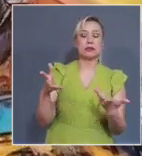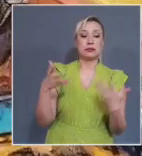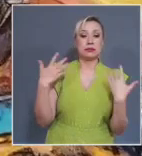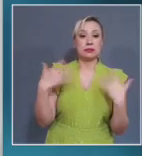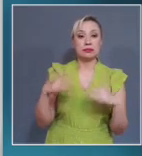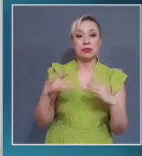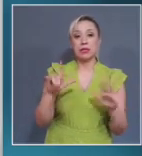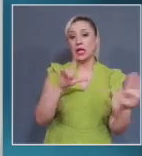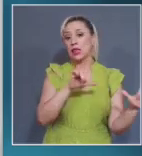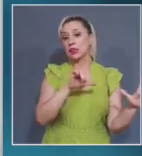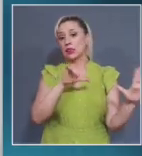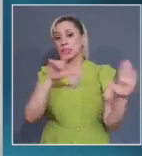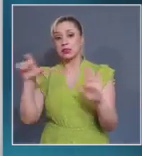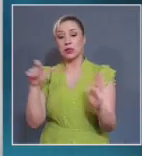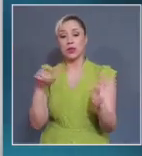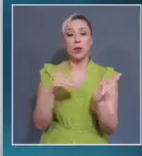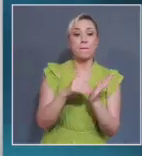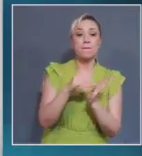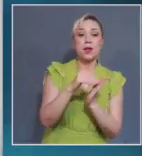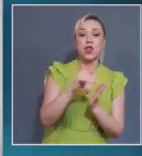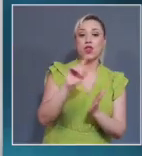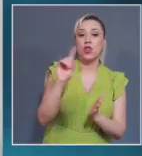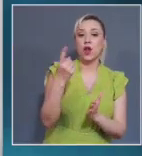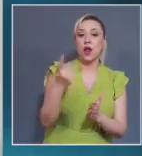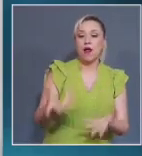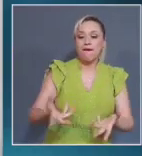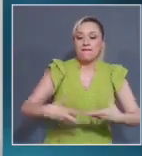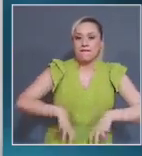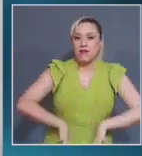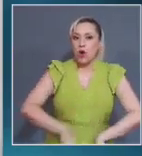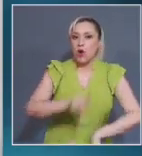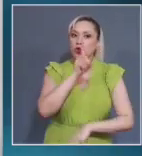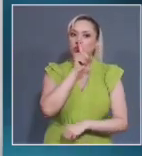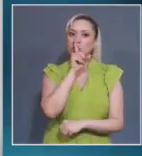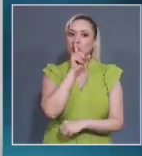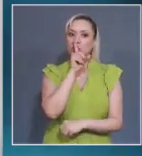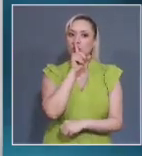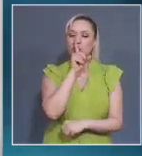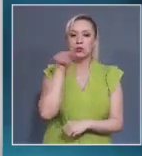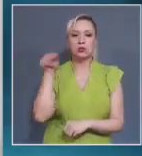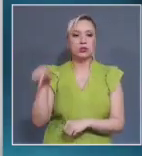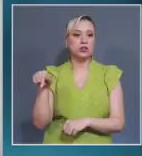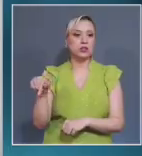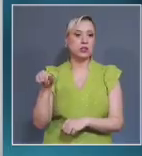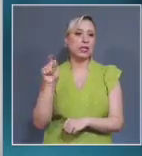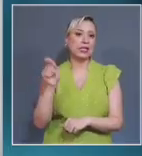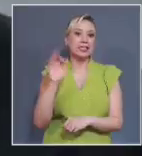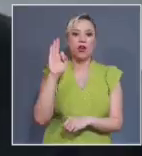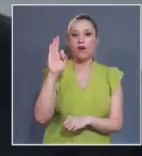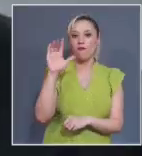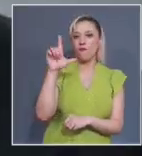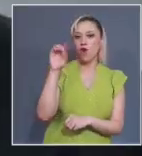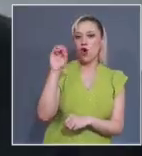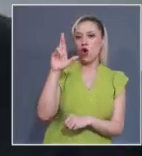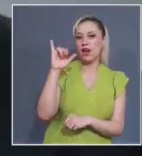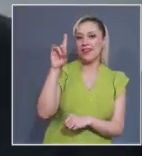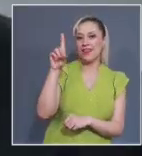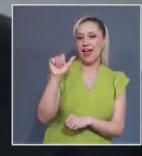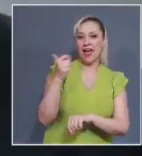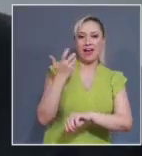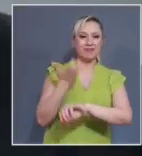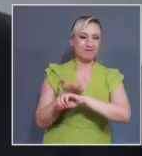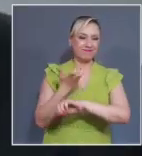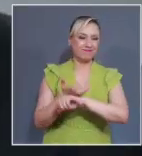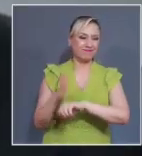de fondos públicos de México habría operado desde el estado de Florida. La Corte desestimó esta impugnación de la